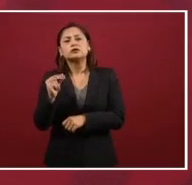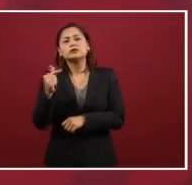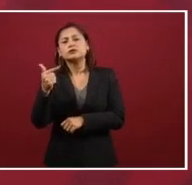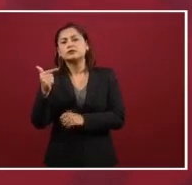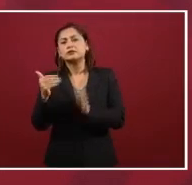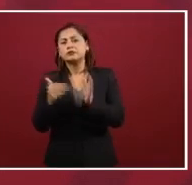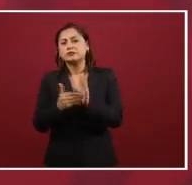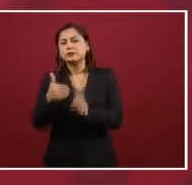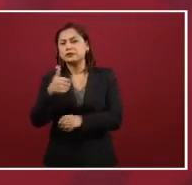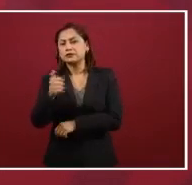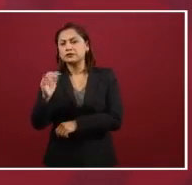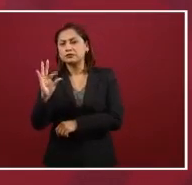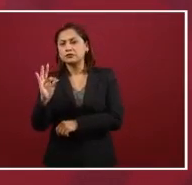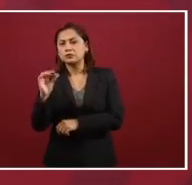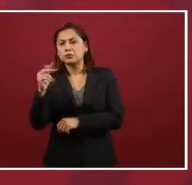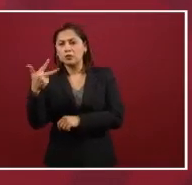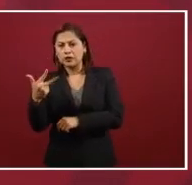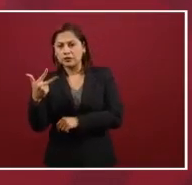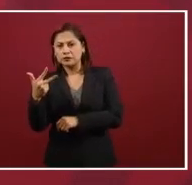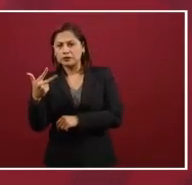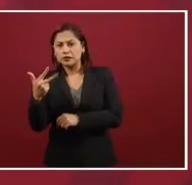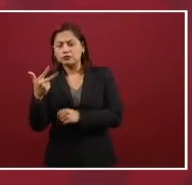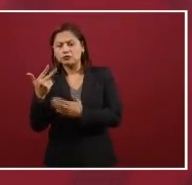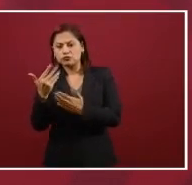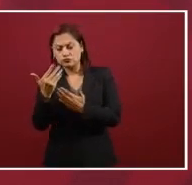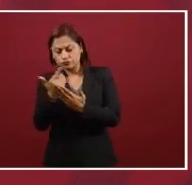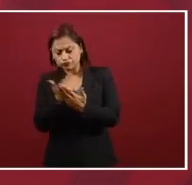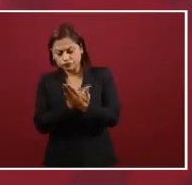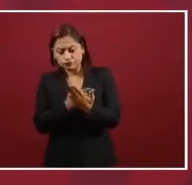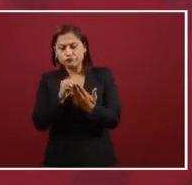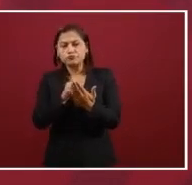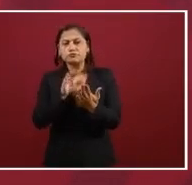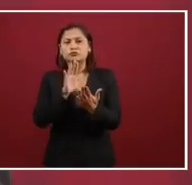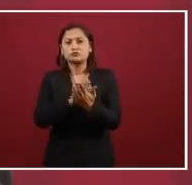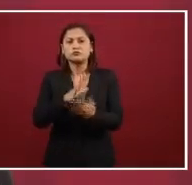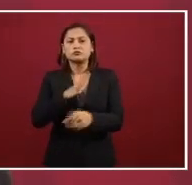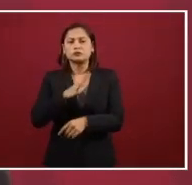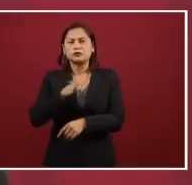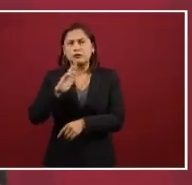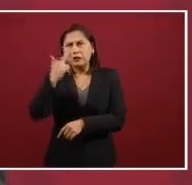87,648 que llegaron a frontera norte. Recuerdo que en el mes de mayo eran